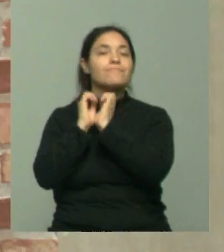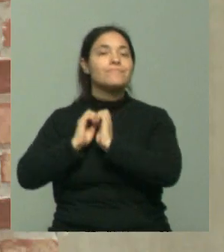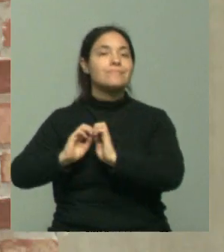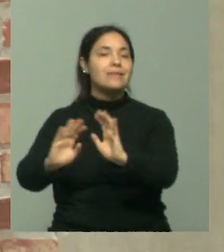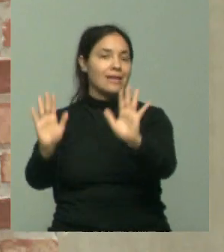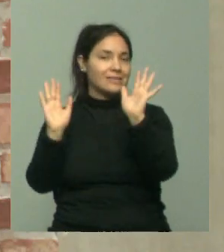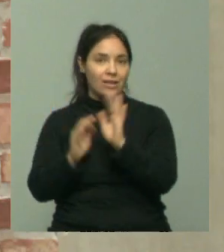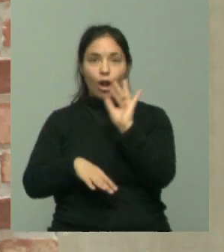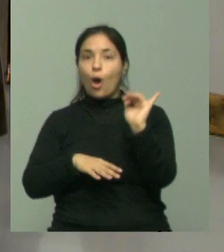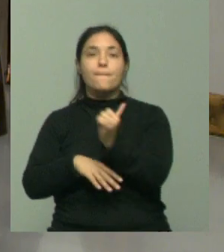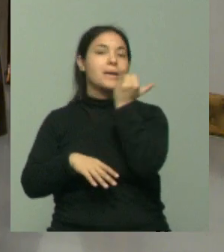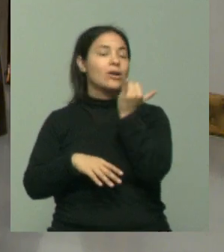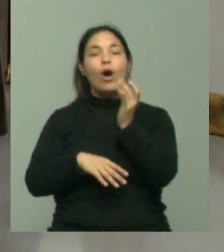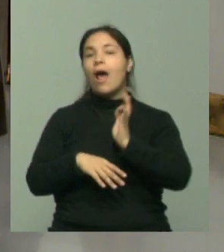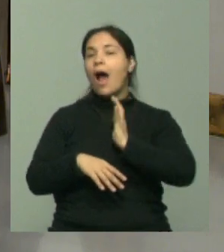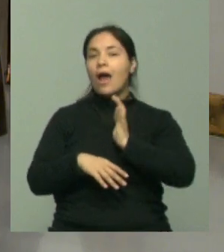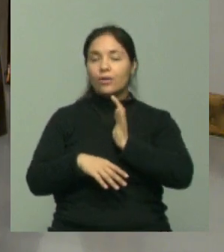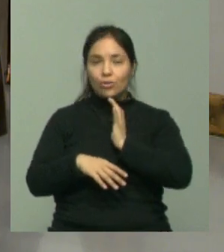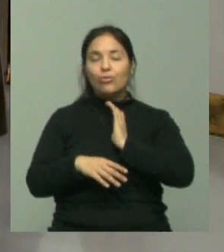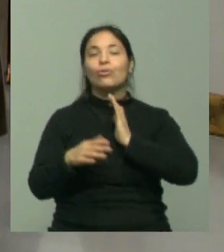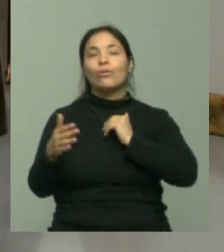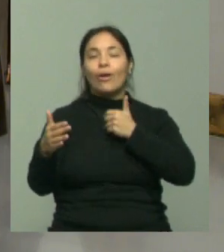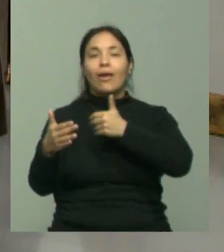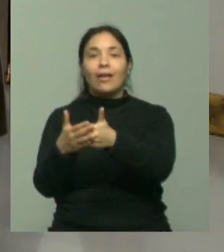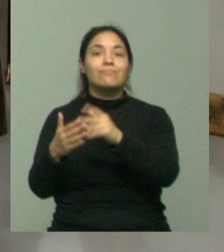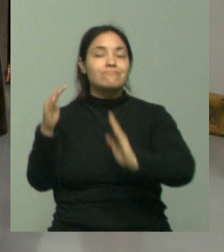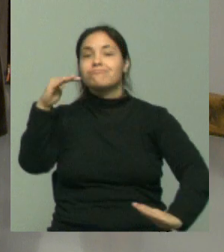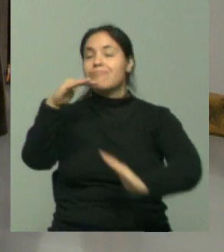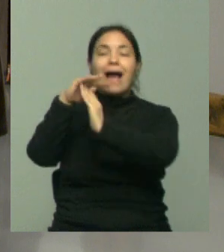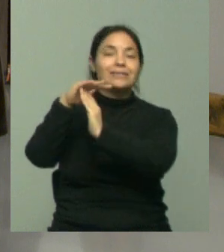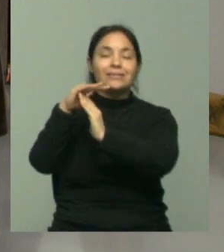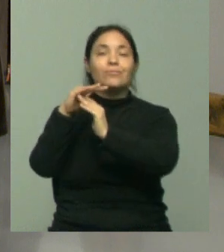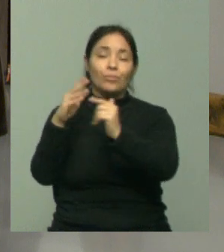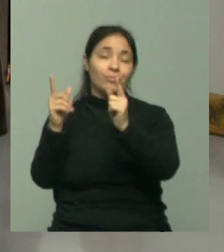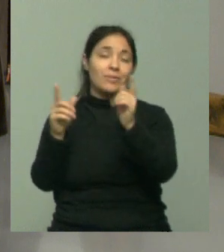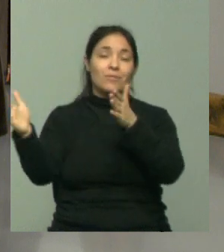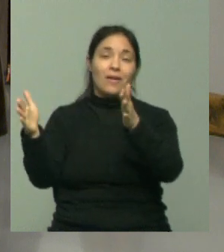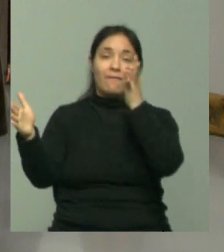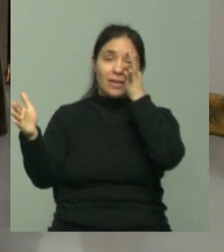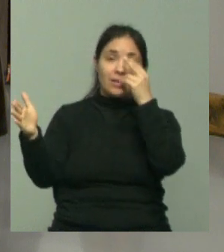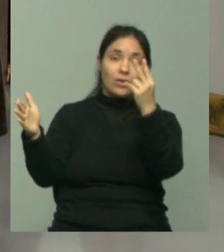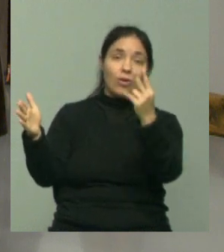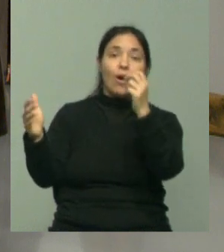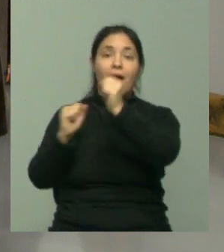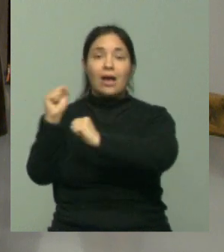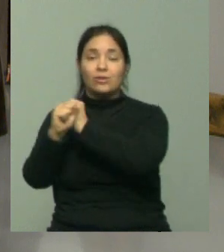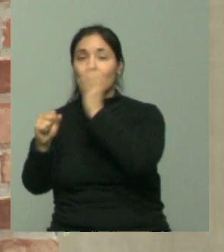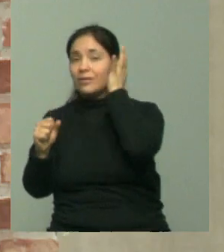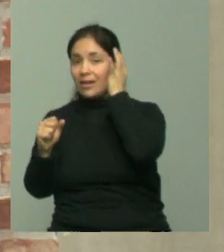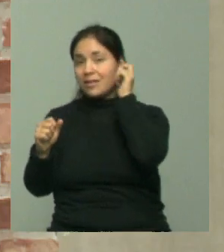mejores años, digamos, de competencia, y cuando mejor nivel se puede arrancar es entre los 22 a los 30 años.